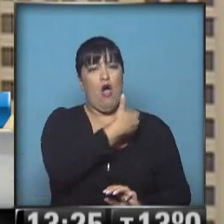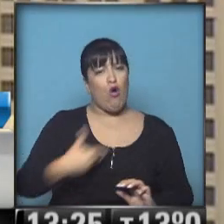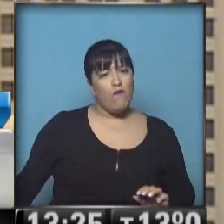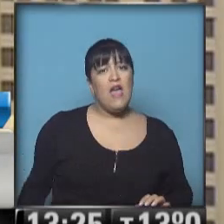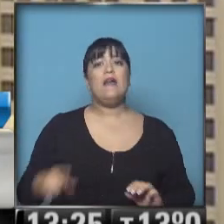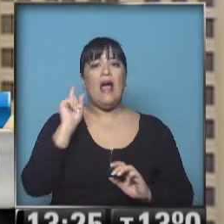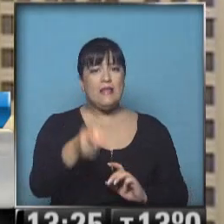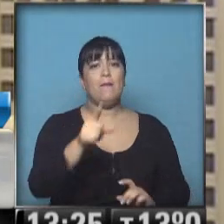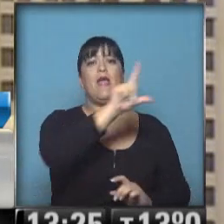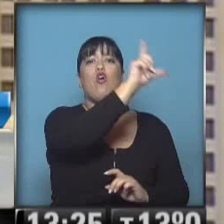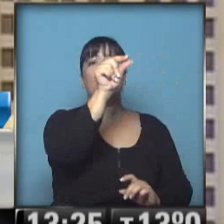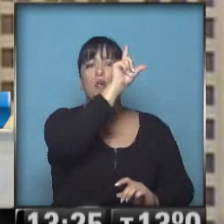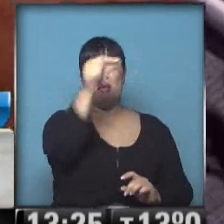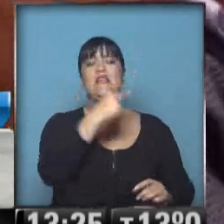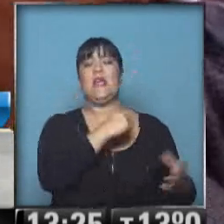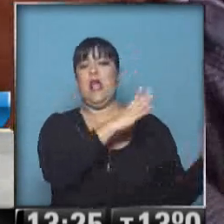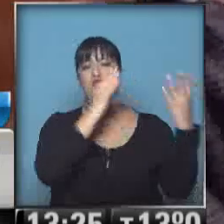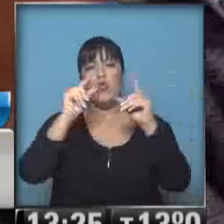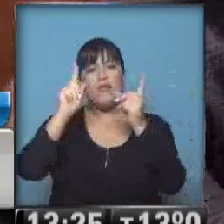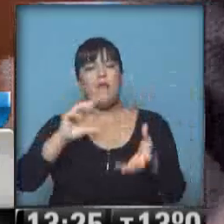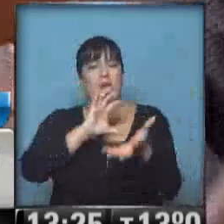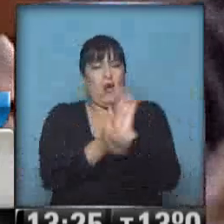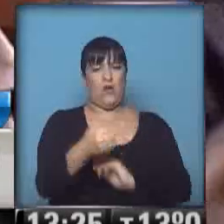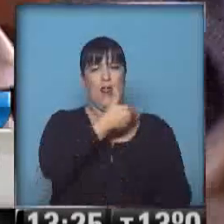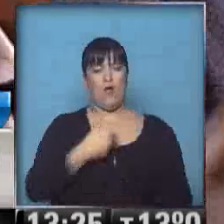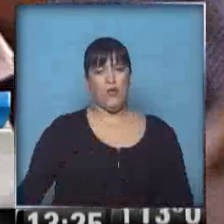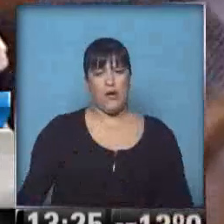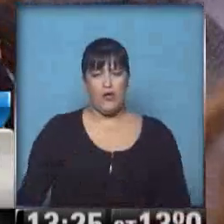ayuda extranjera además.